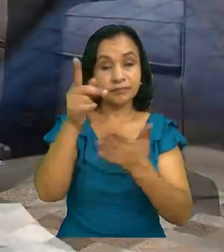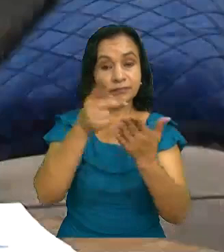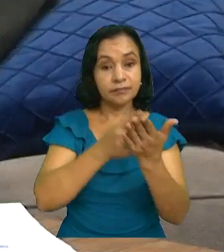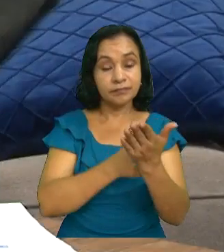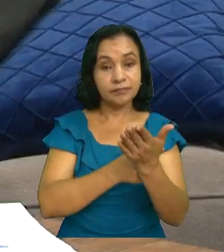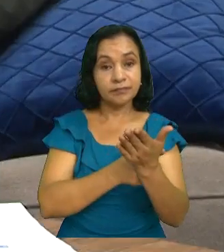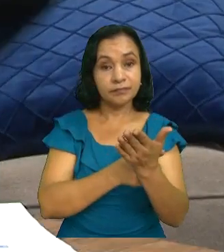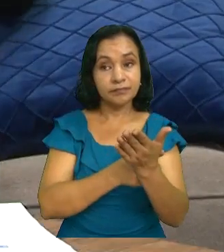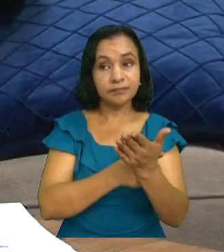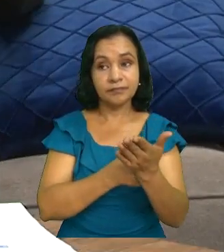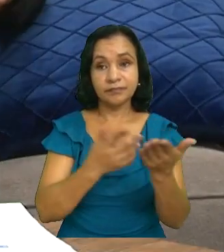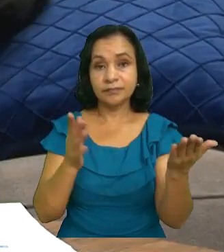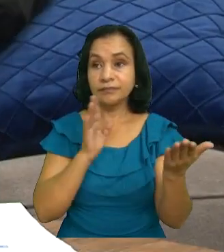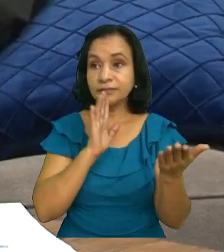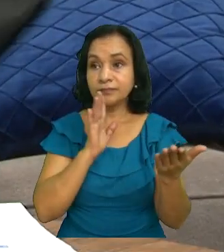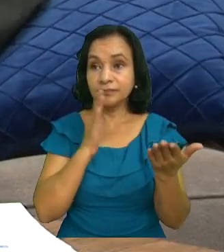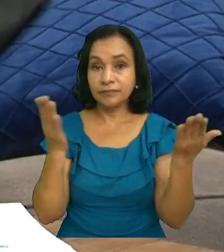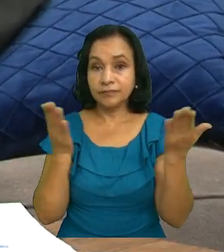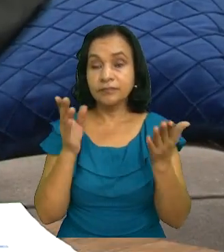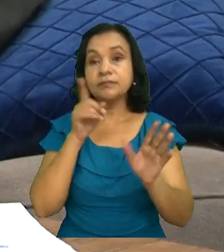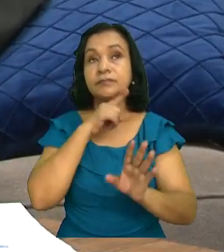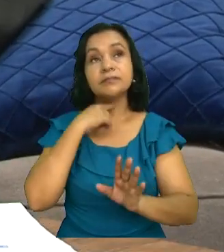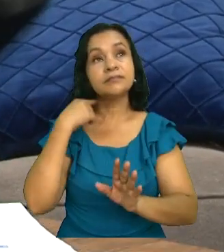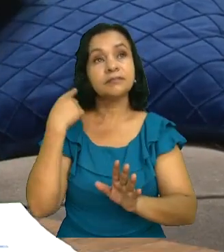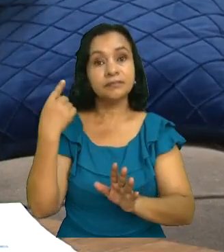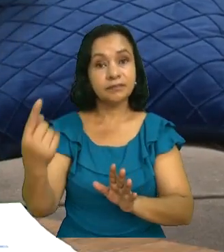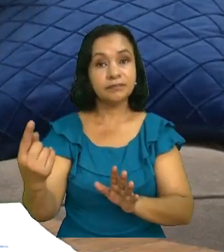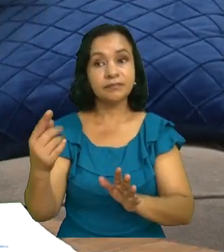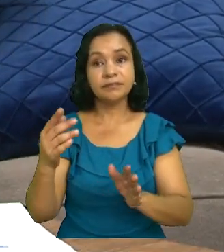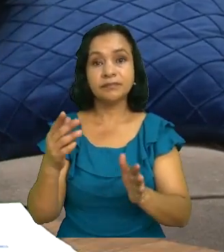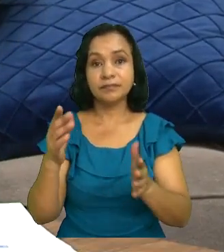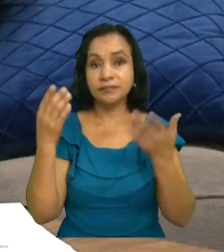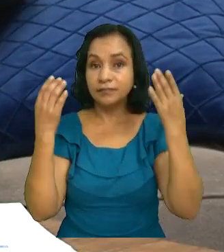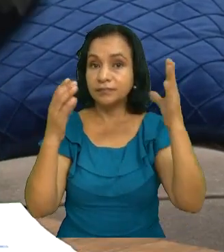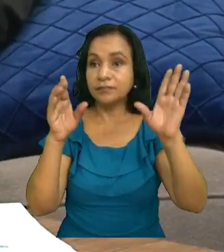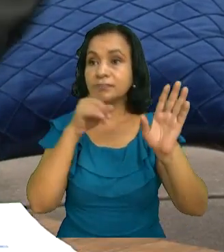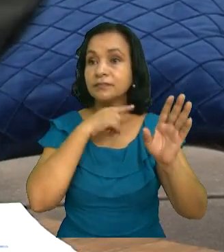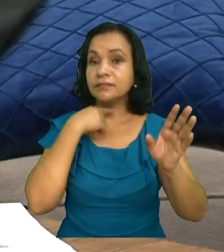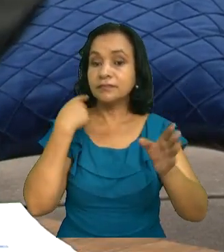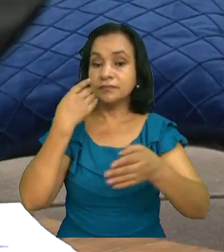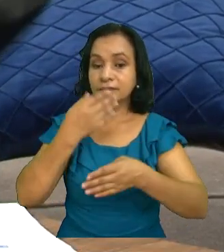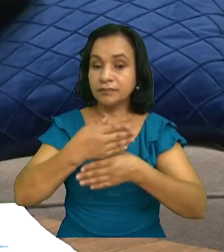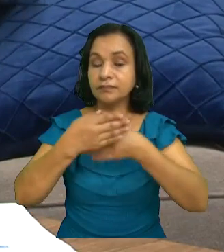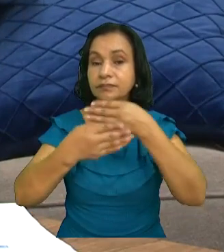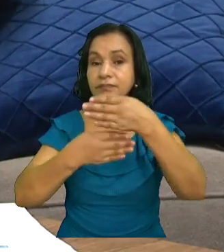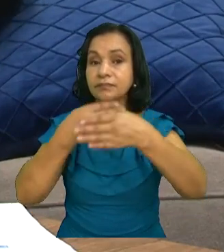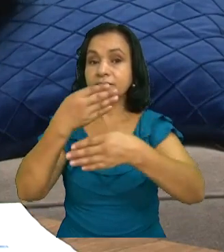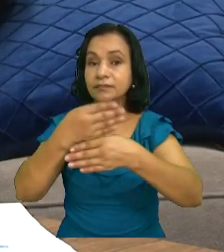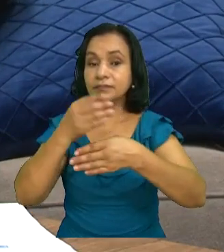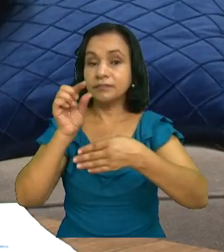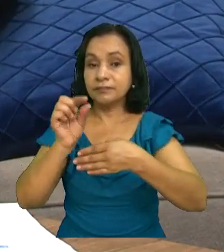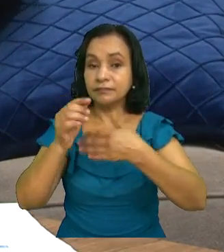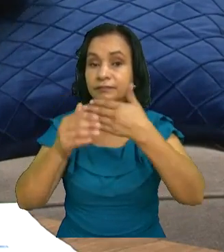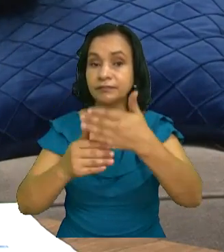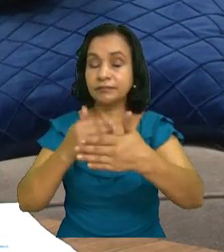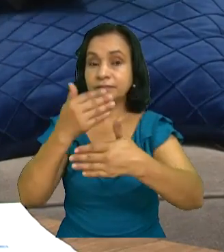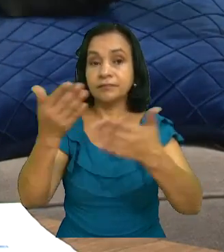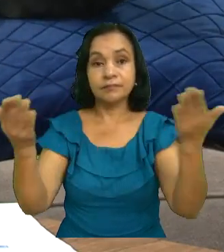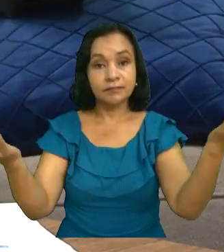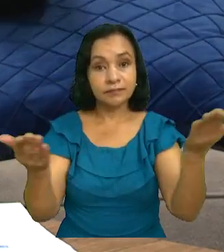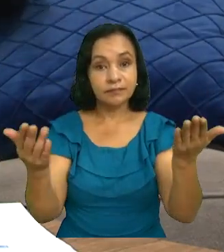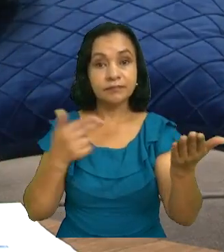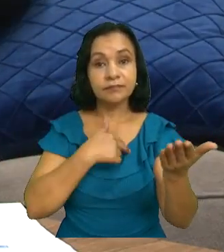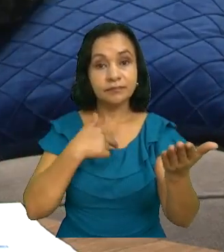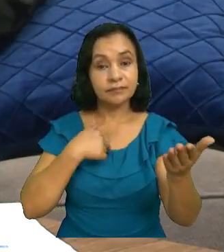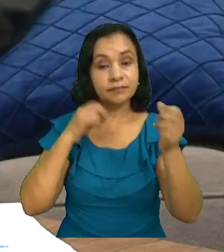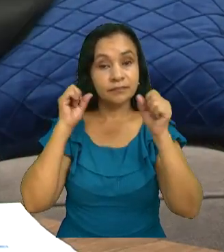momento, estamos hablando de realidades, pero son realidades que se van construyendo poco a poco. Es decir, para poder